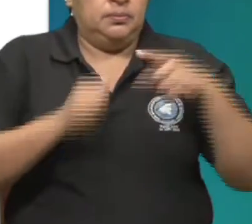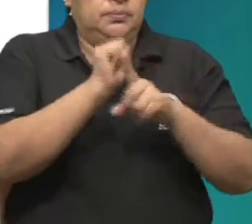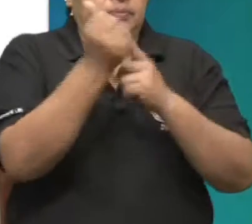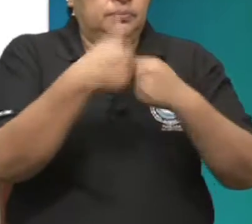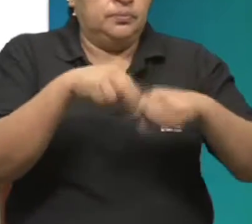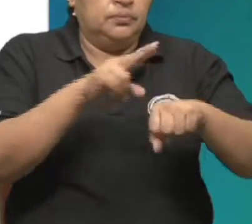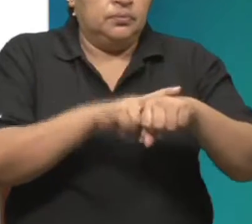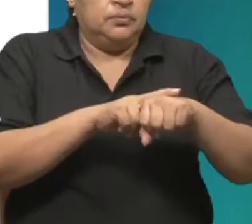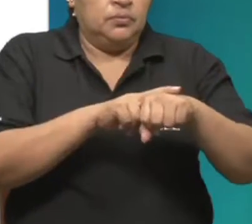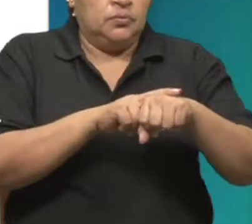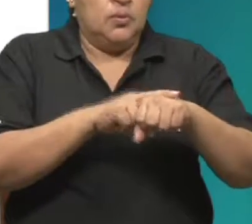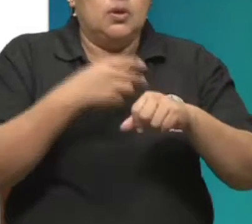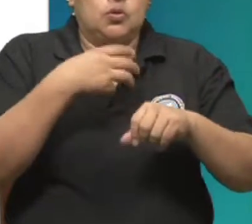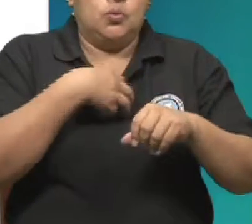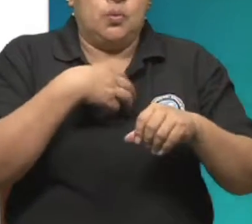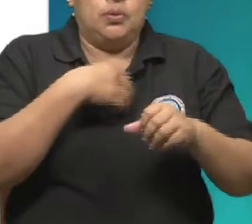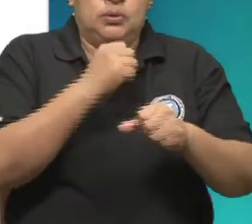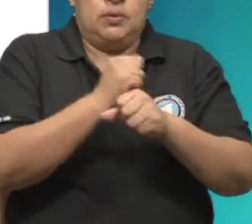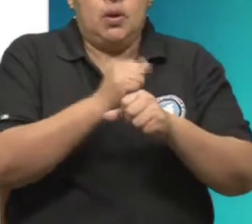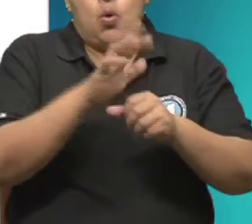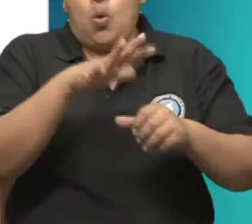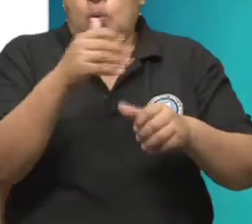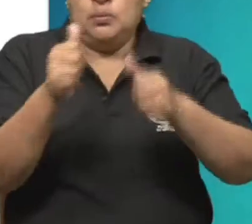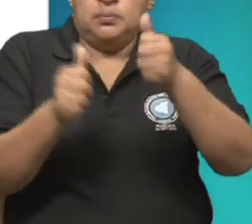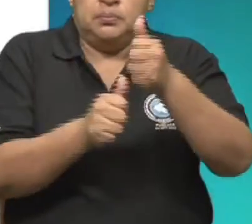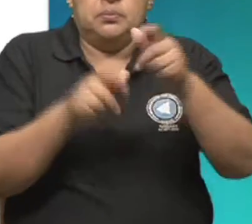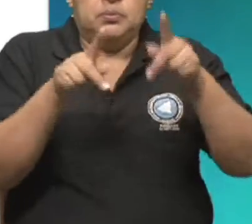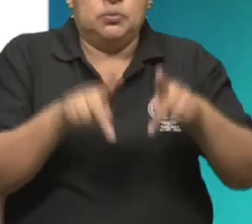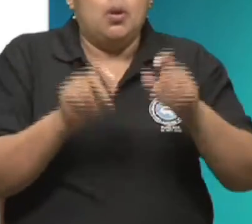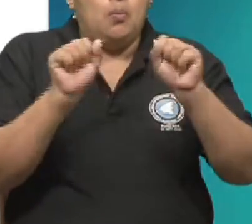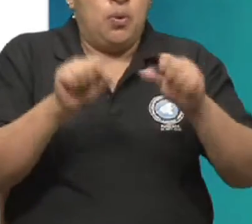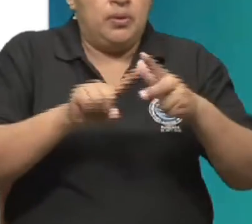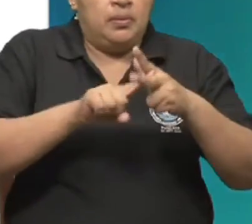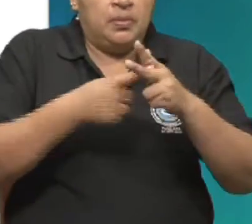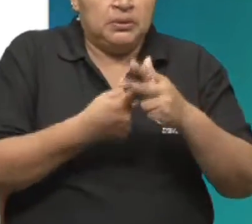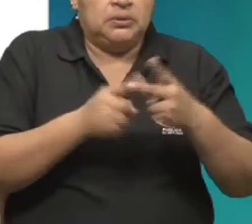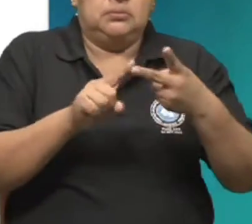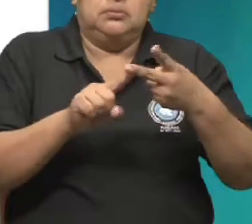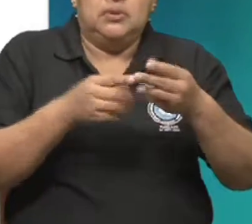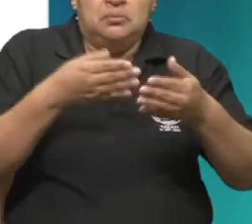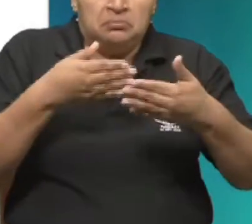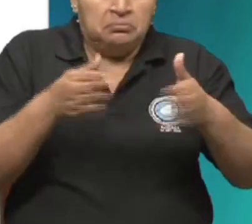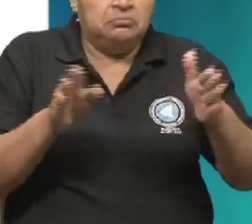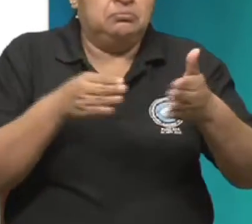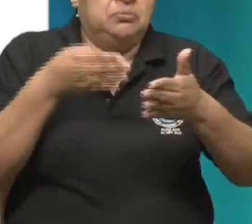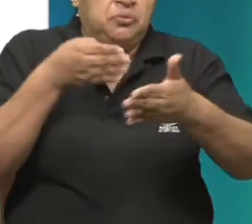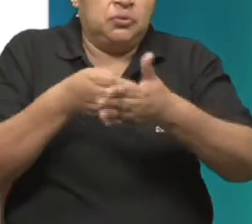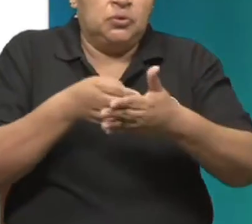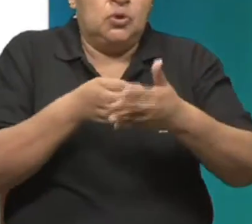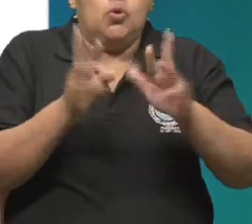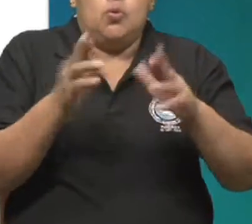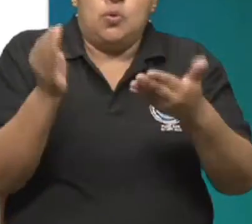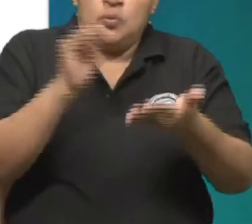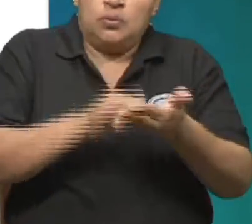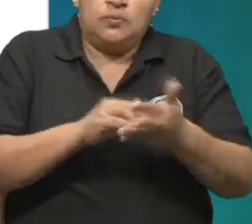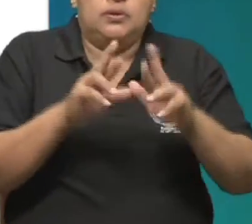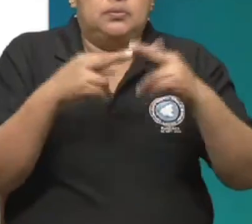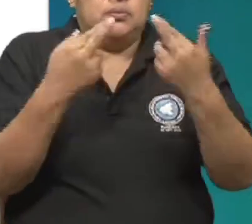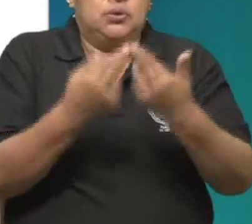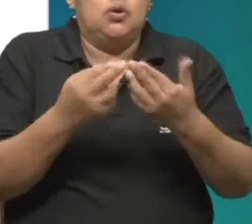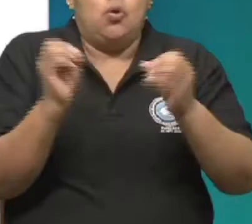quórum. La presidencia de la Asamblea Nacional, o quien lo subrogue de acuerdo a la ley, puede abrir,